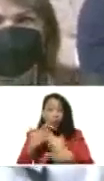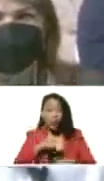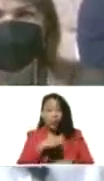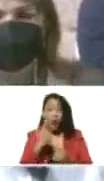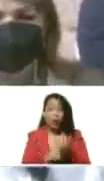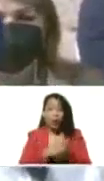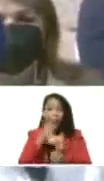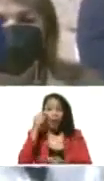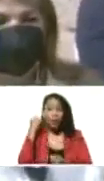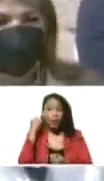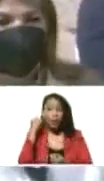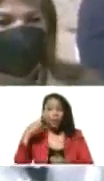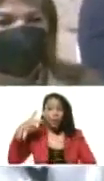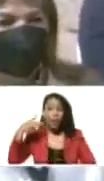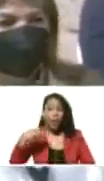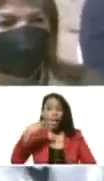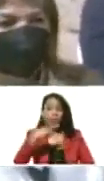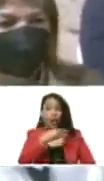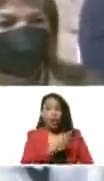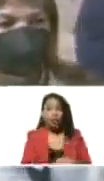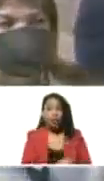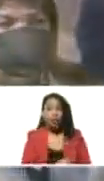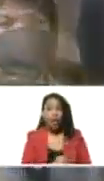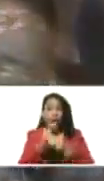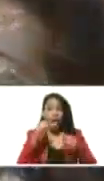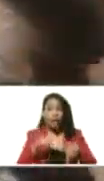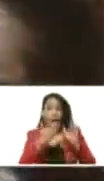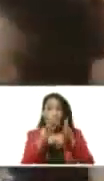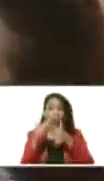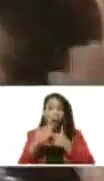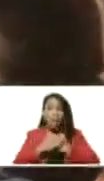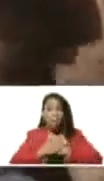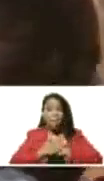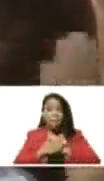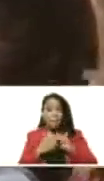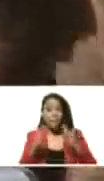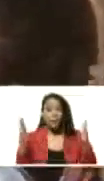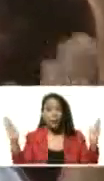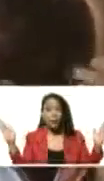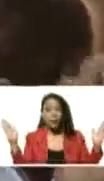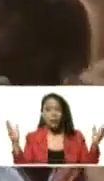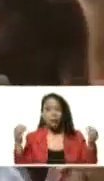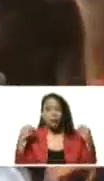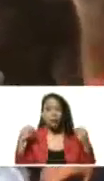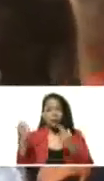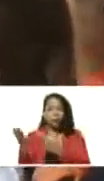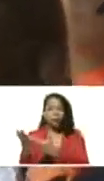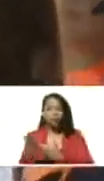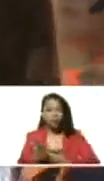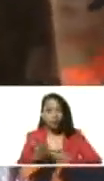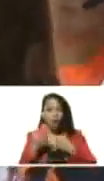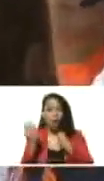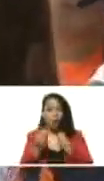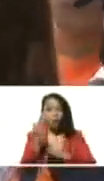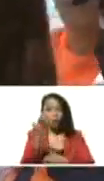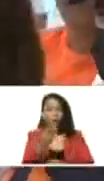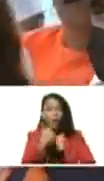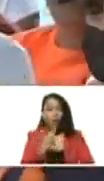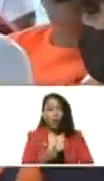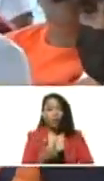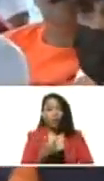y hermanas de las Tejerías. Este urbanismo abre sus puertas para recibirlo, así como usted lo ha